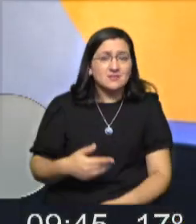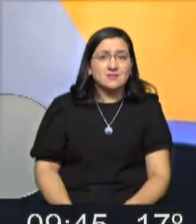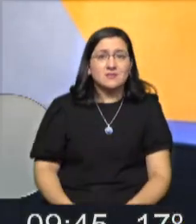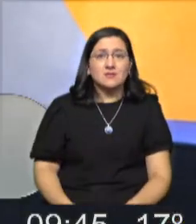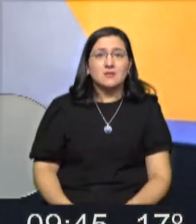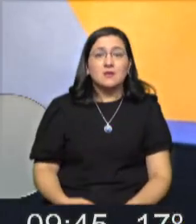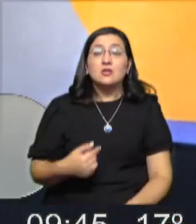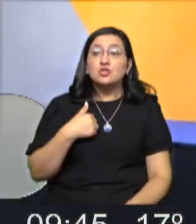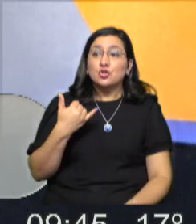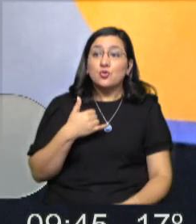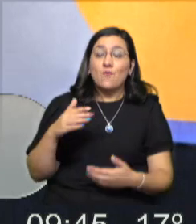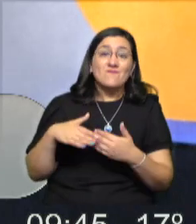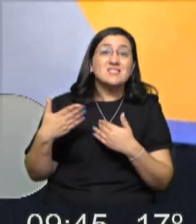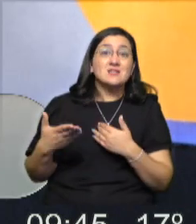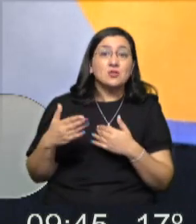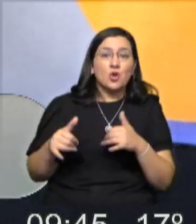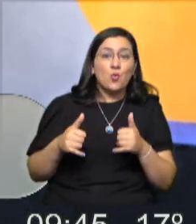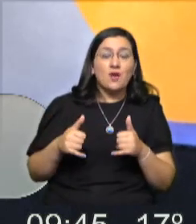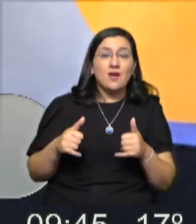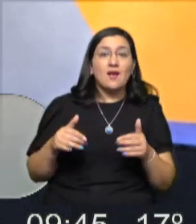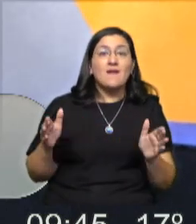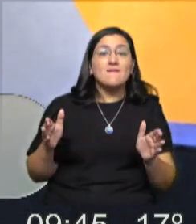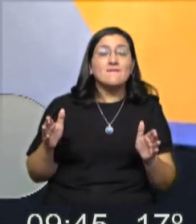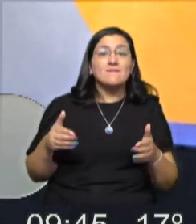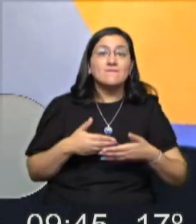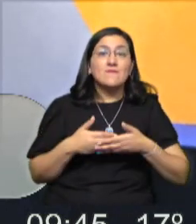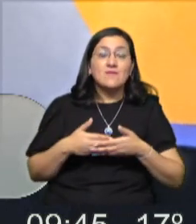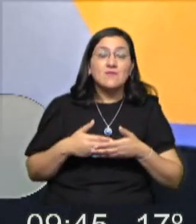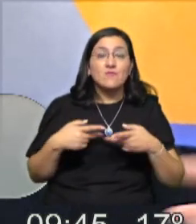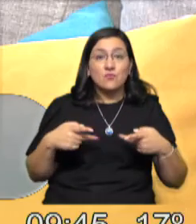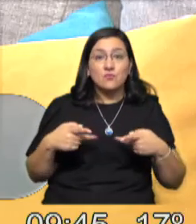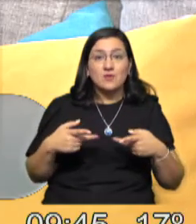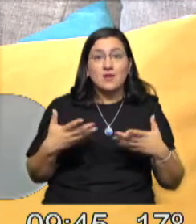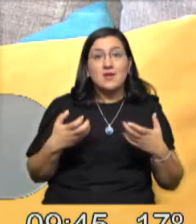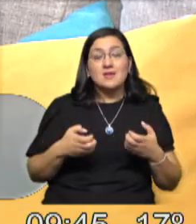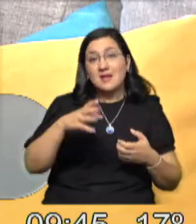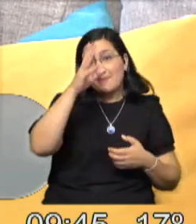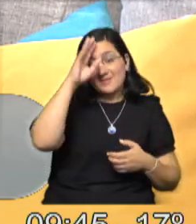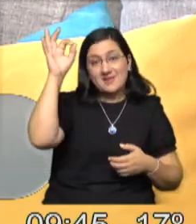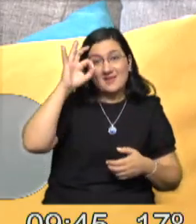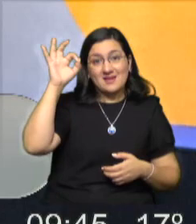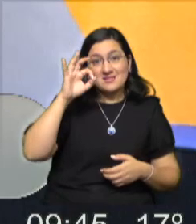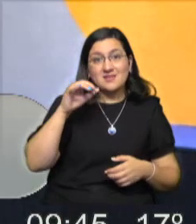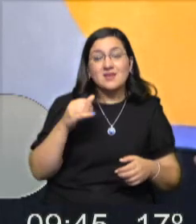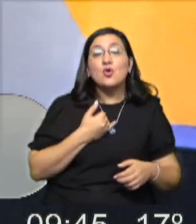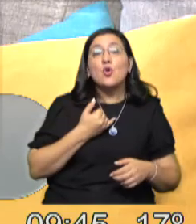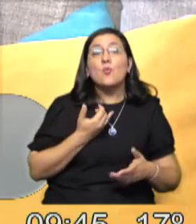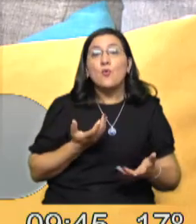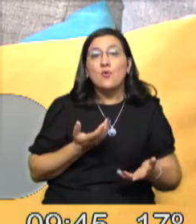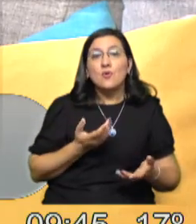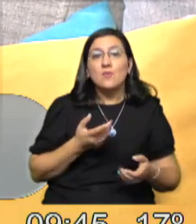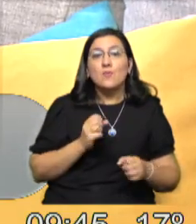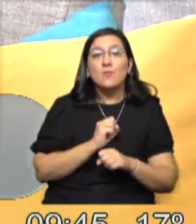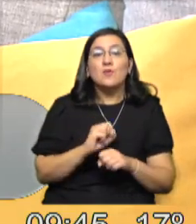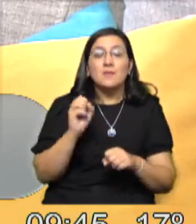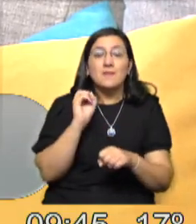tengo un vecinito que está haciendo baby fútbol y quiere aprender inglés con la profesora de los jugadores. Por supuesto. ¿Qué, bueno, ¿qué hace? Y puede escribirme a